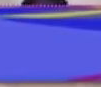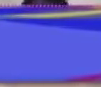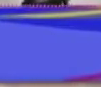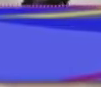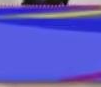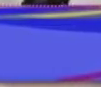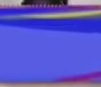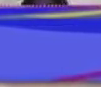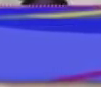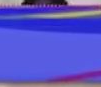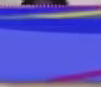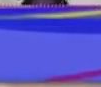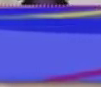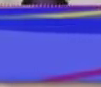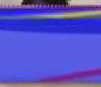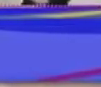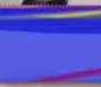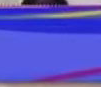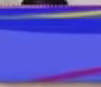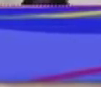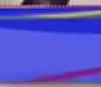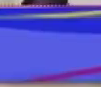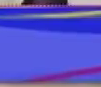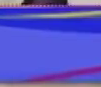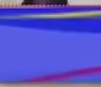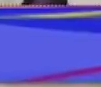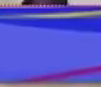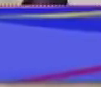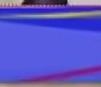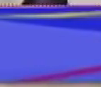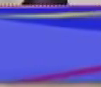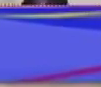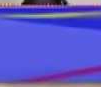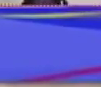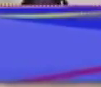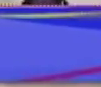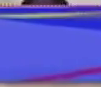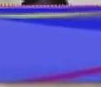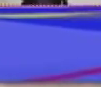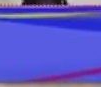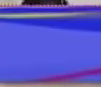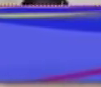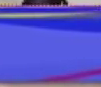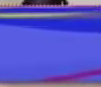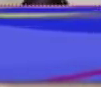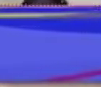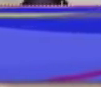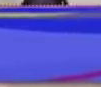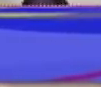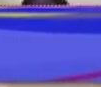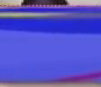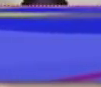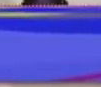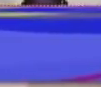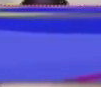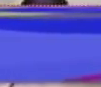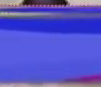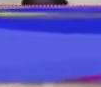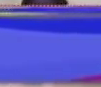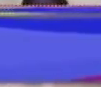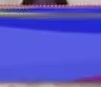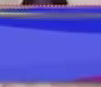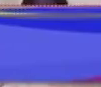Para nosotros un honor y un orgullo hoy, 21 de marzo, que esté usted acá en estas instalaciones, en